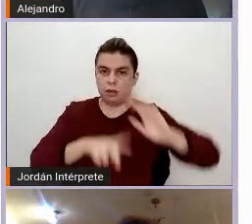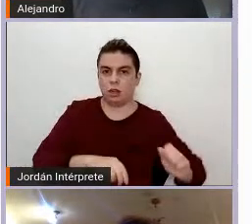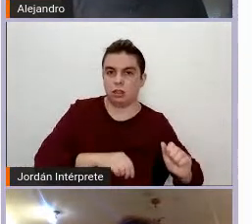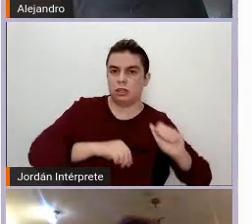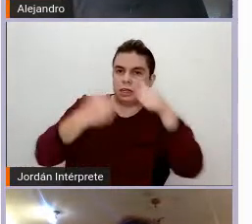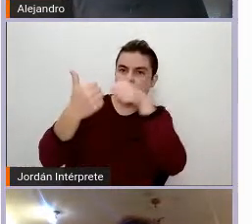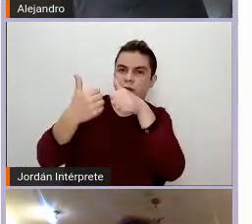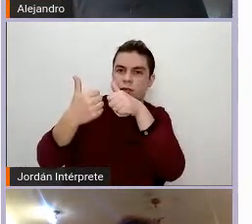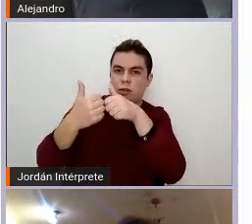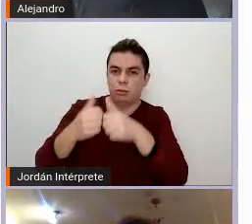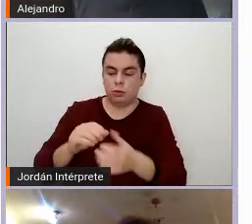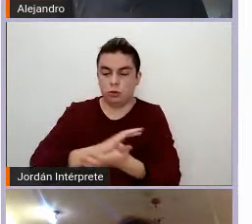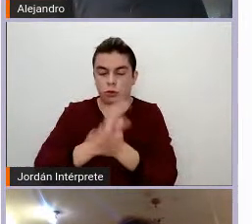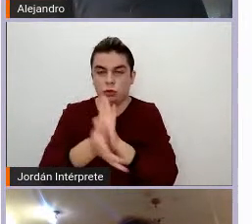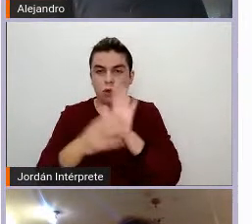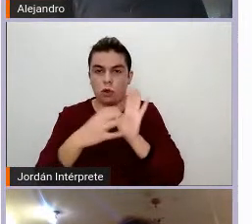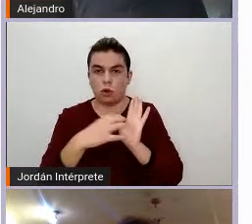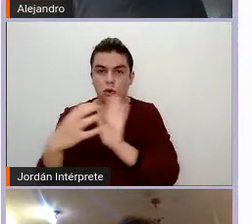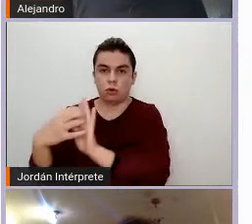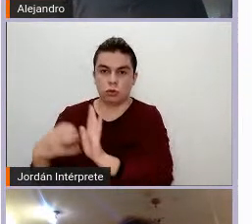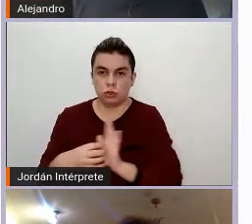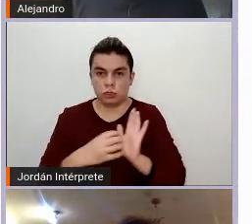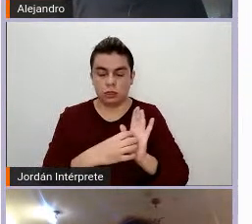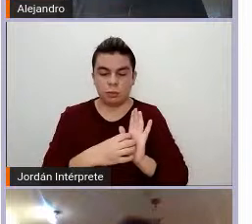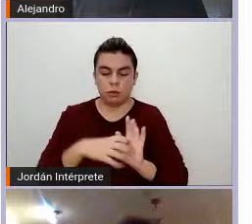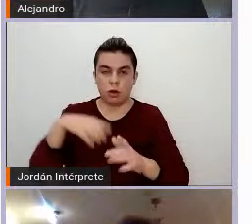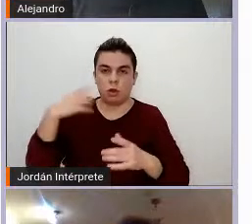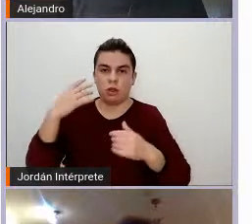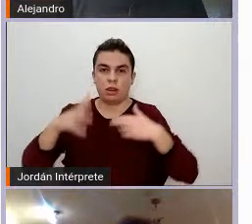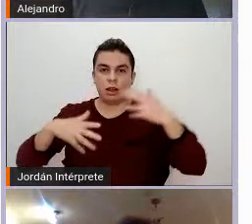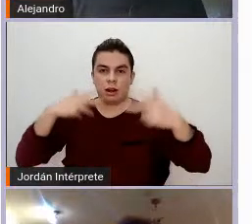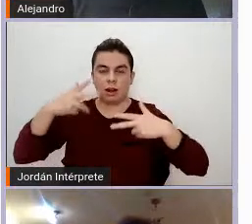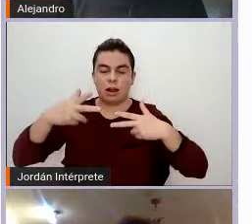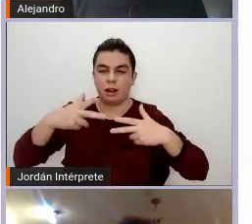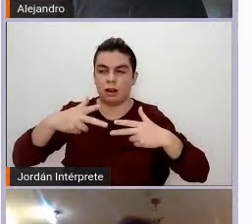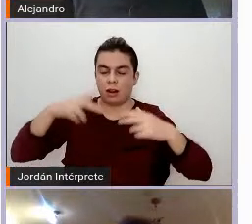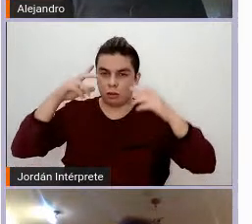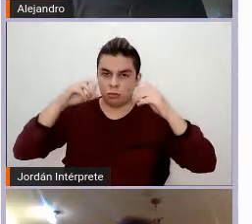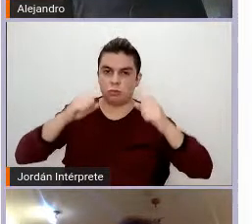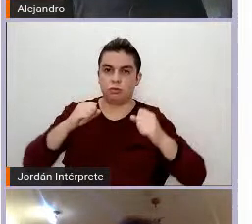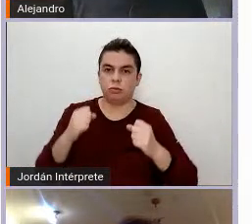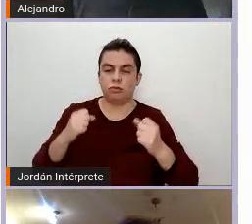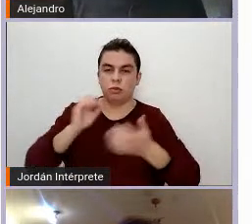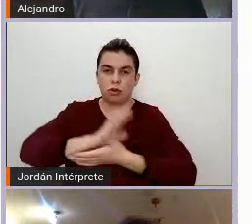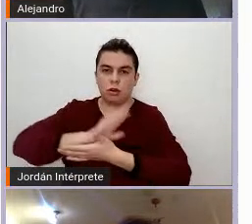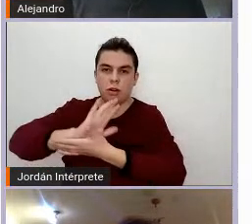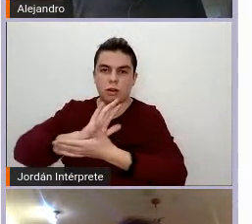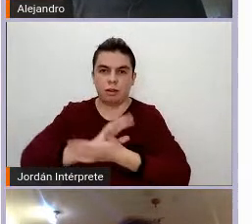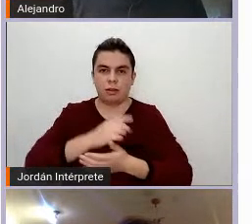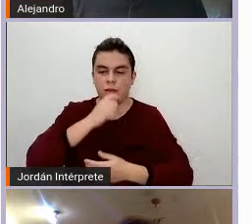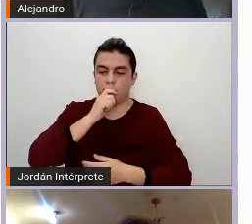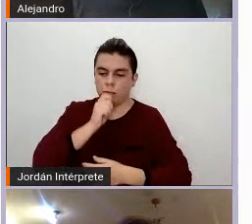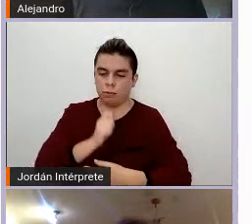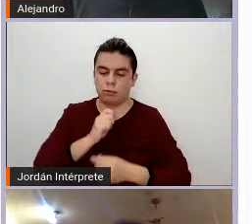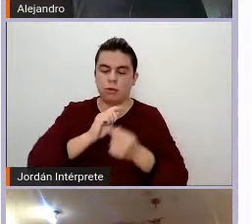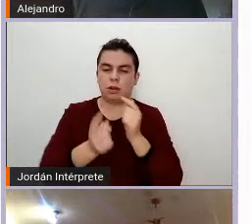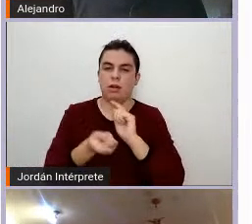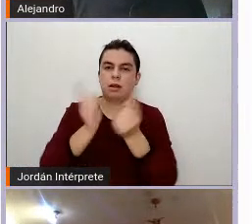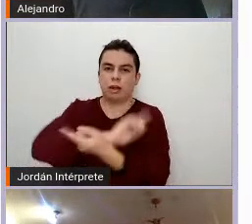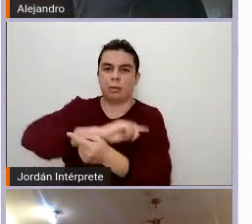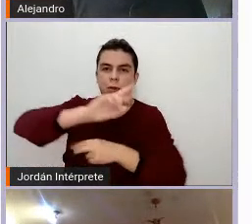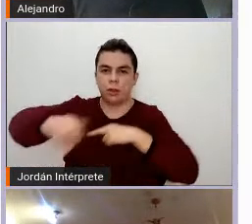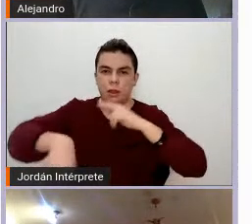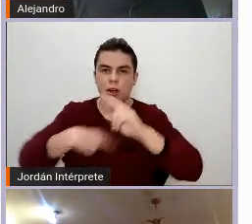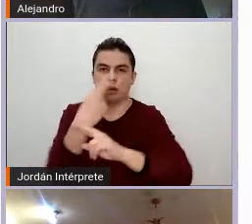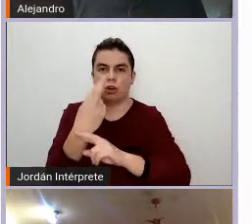Todos los símbolos del lenguaje del carnaval están llenos de ese patos de cambio y renovación, con el sentido